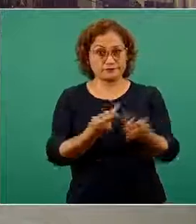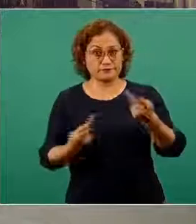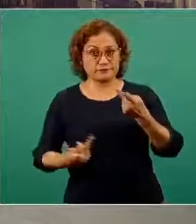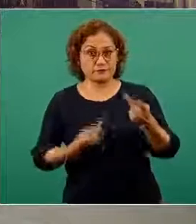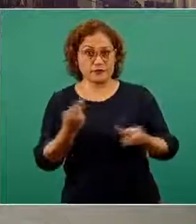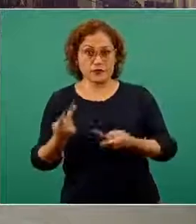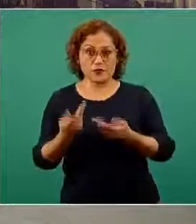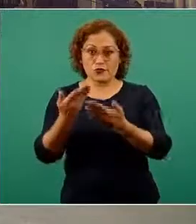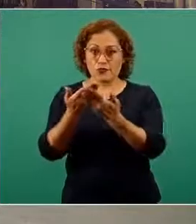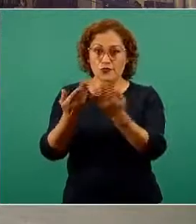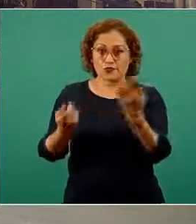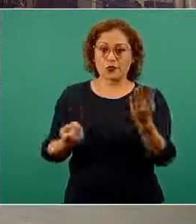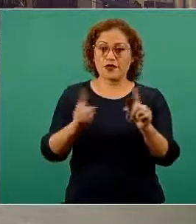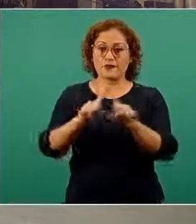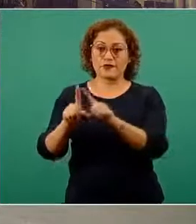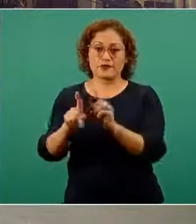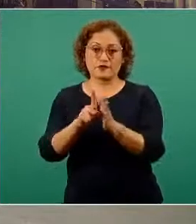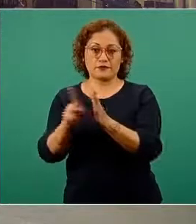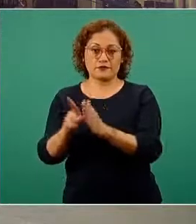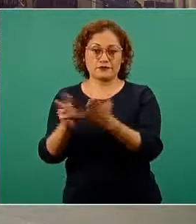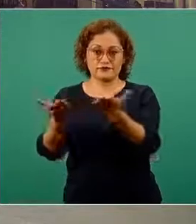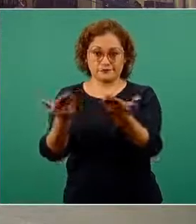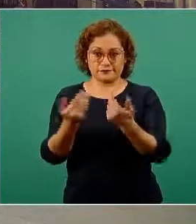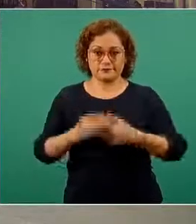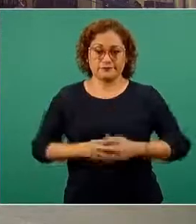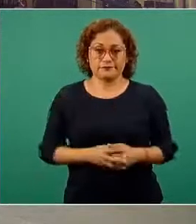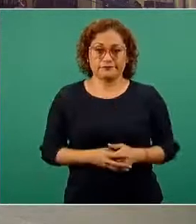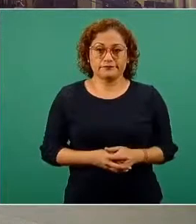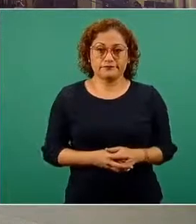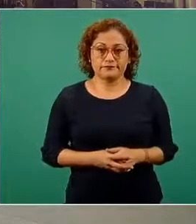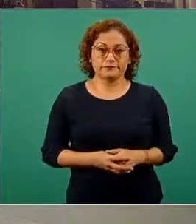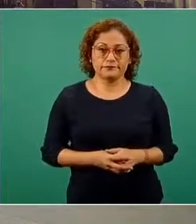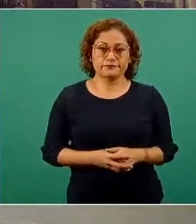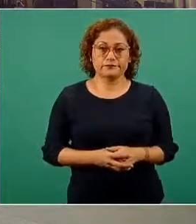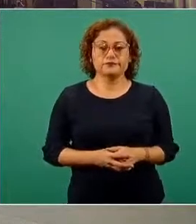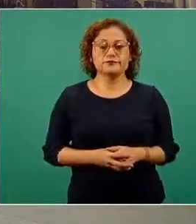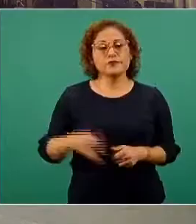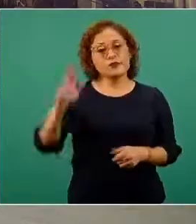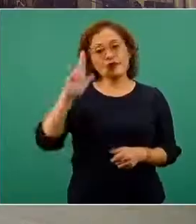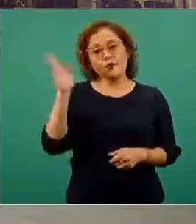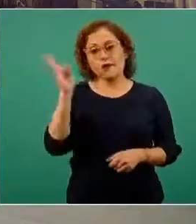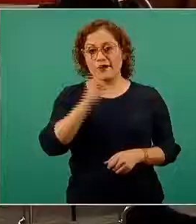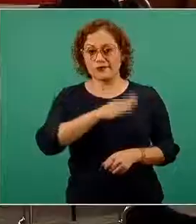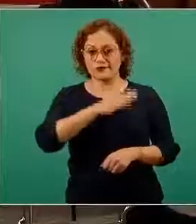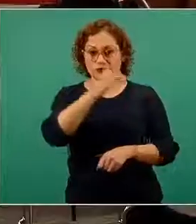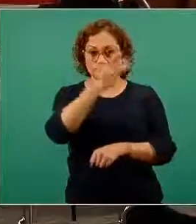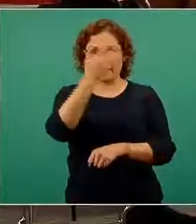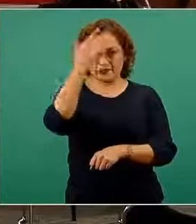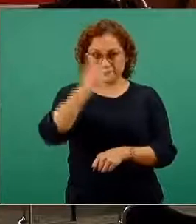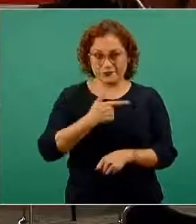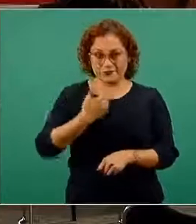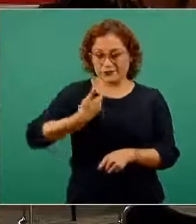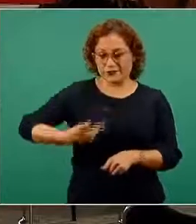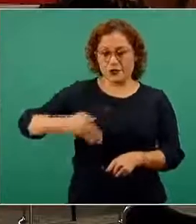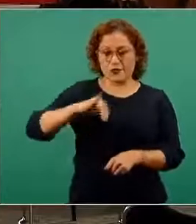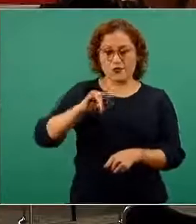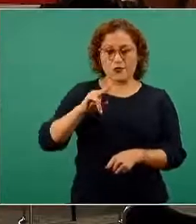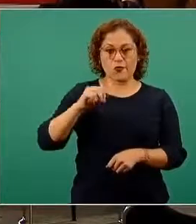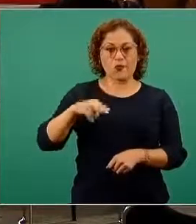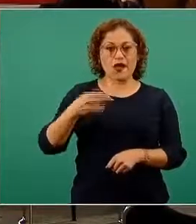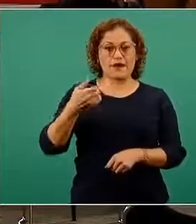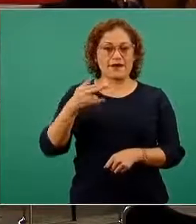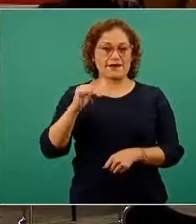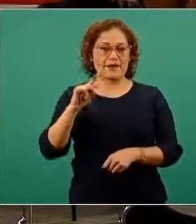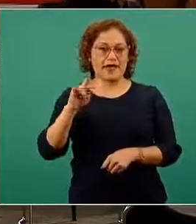Arturo Contreras, pie de página. Liliana Noble. ¿Qué tal? Muy buenas noches. Juan Hernández, de Basta y Grupo